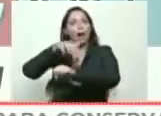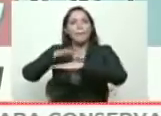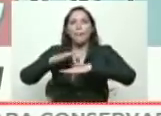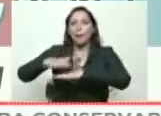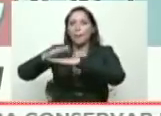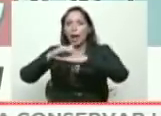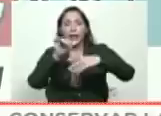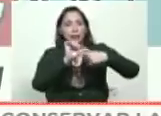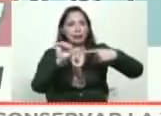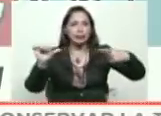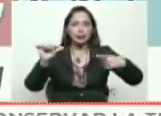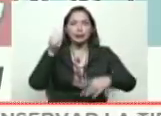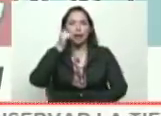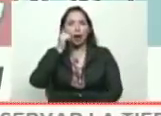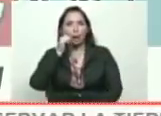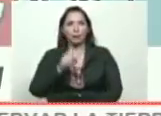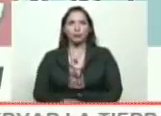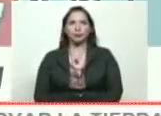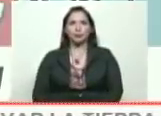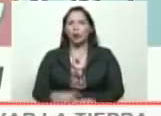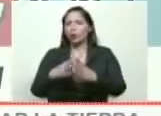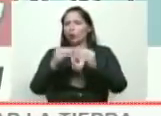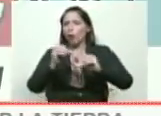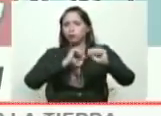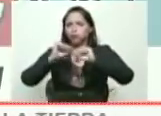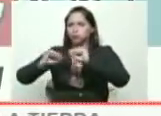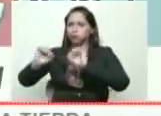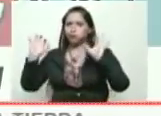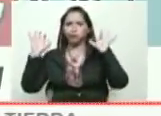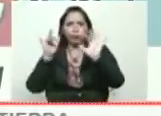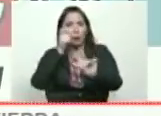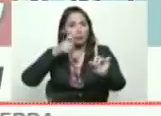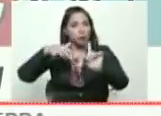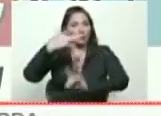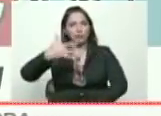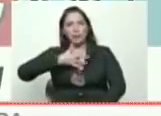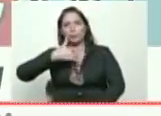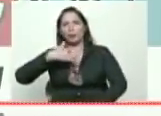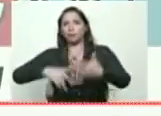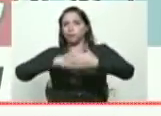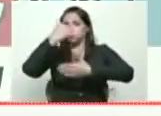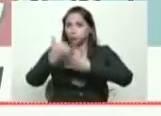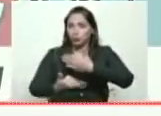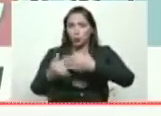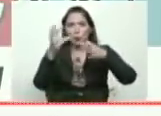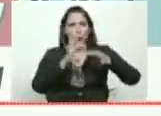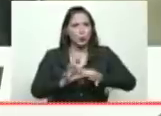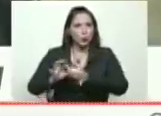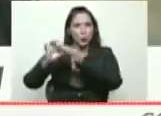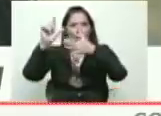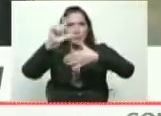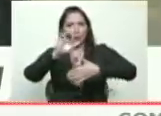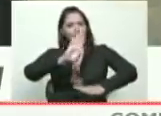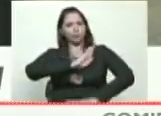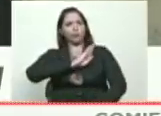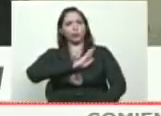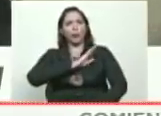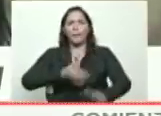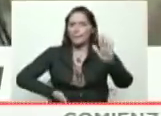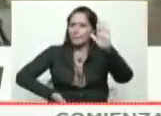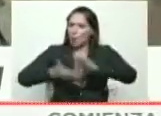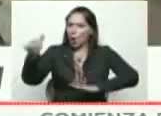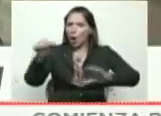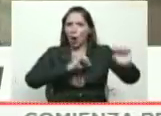a todo el pueblo bolivariano, a todo el pueblo chavista, a todo el pueblo que siente el proyecto de unidad latinoamericana como propio, a las calles, a